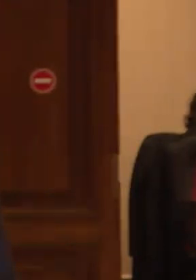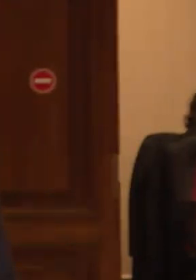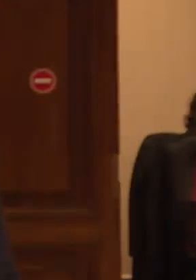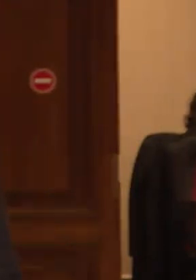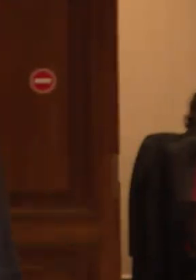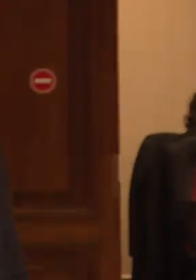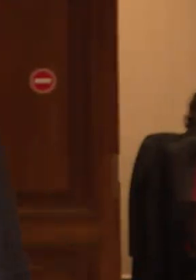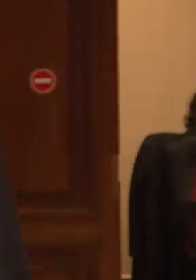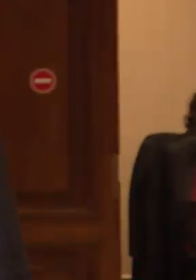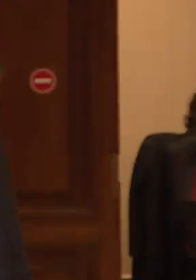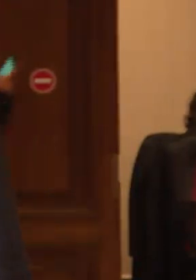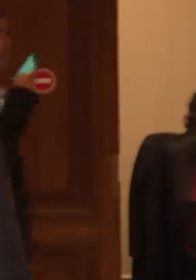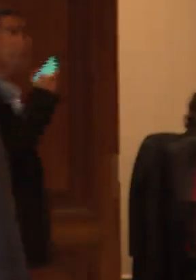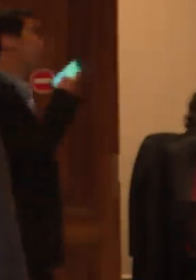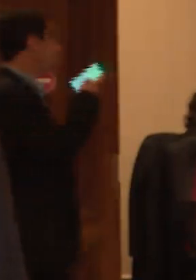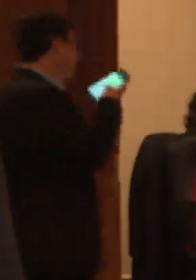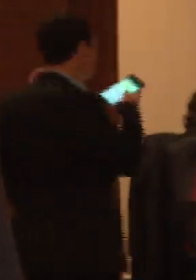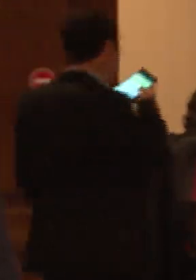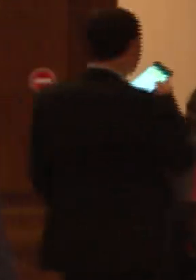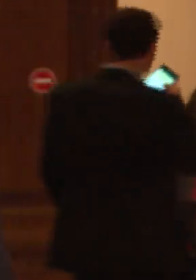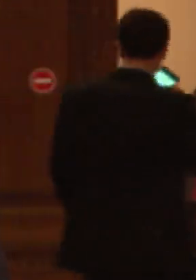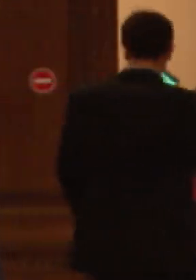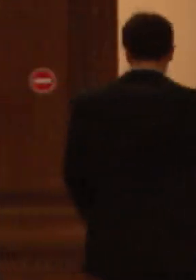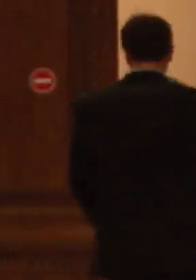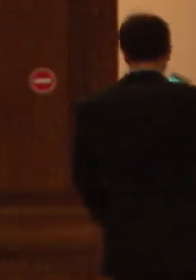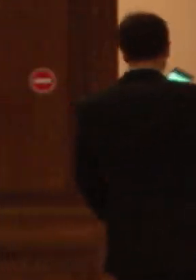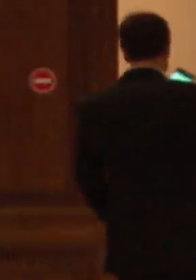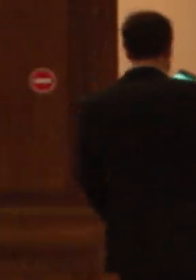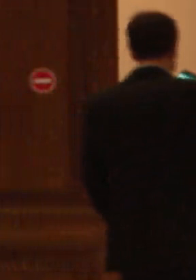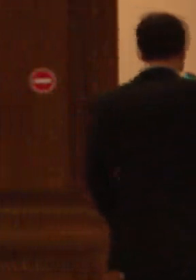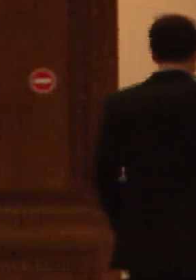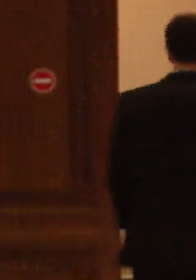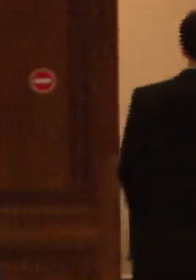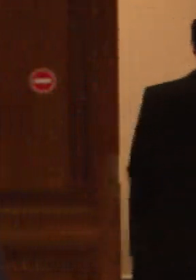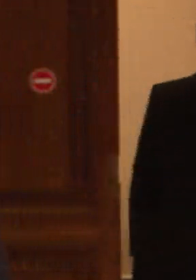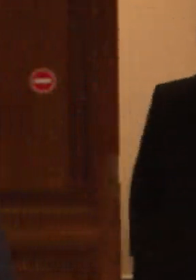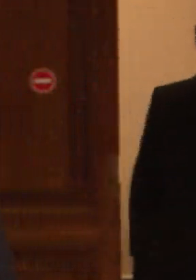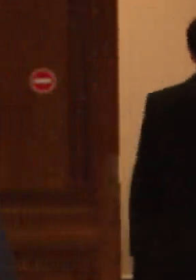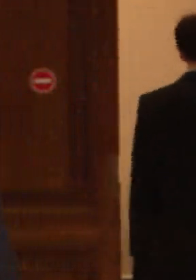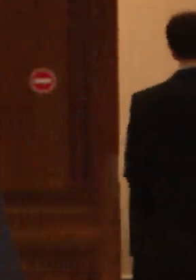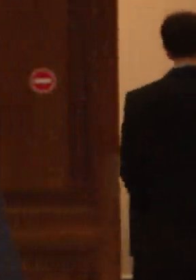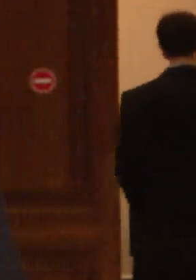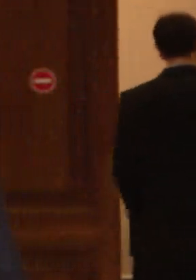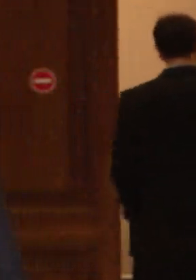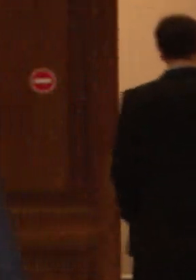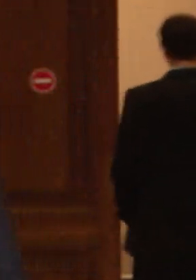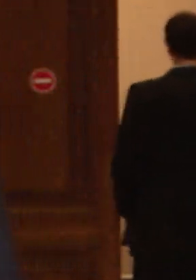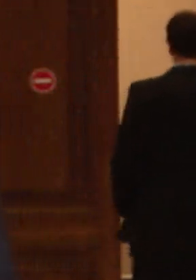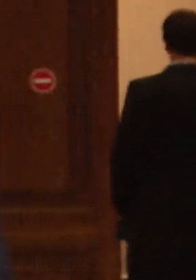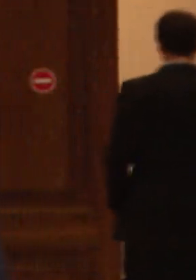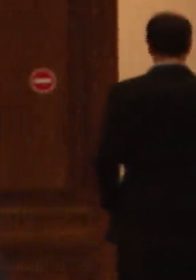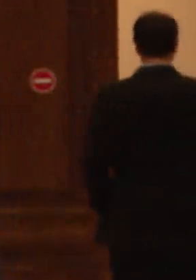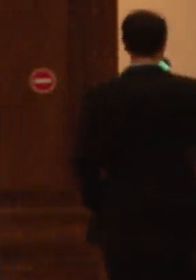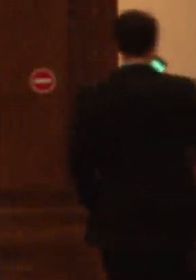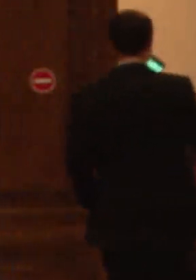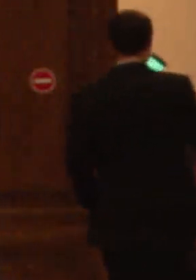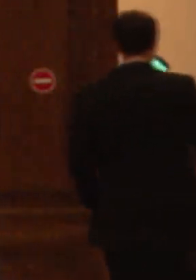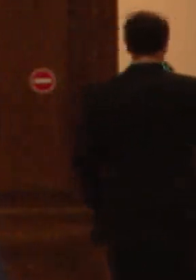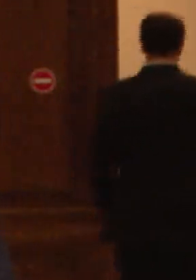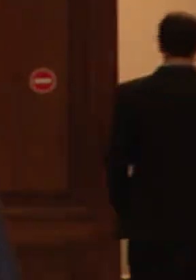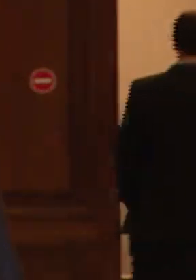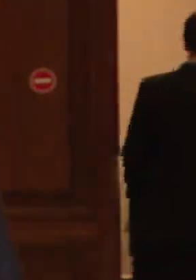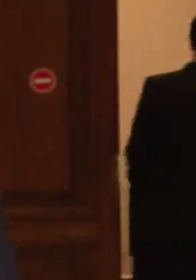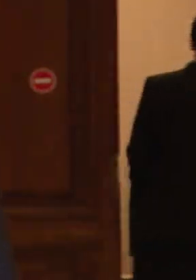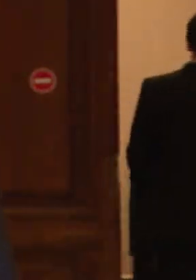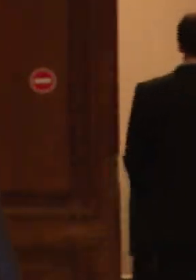interés superior del niño. Y no solamente estoy pensando en las víctimas de abuso por parte de autoridades eclesiásticas,